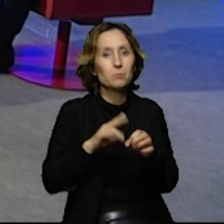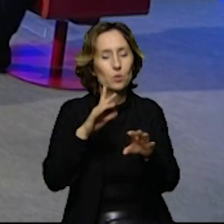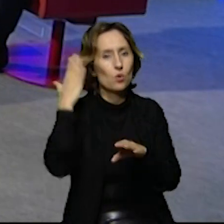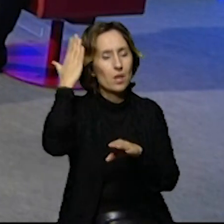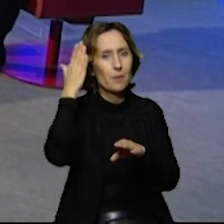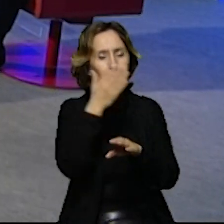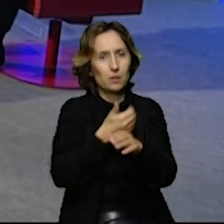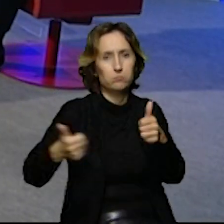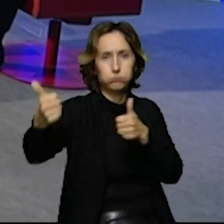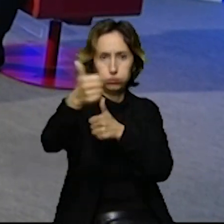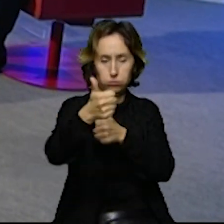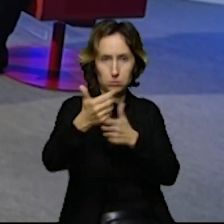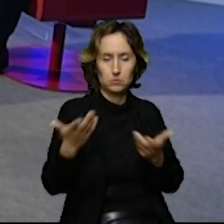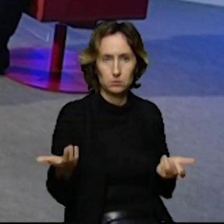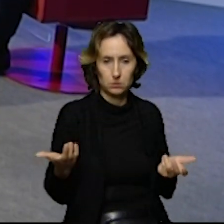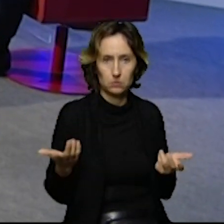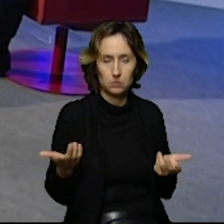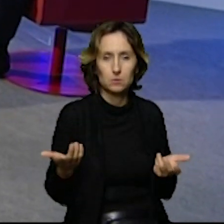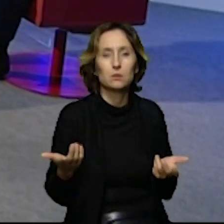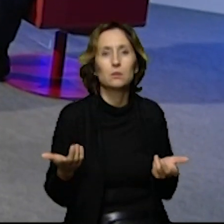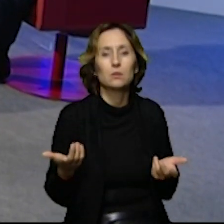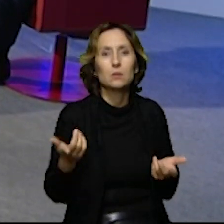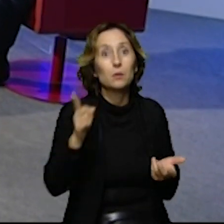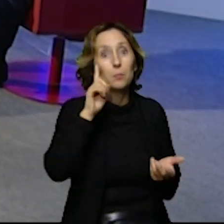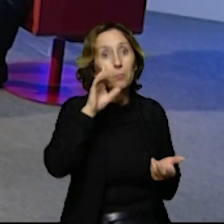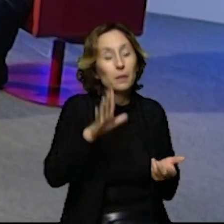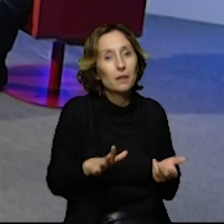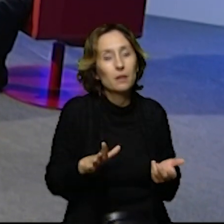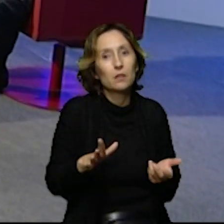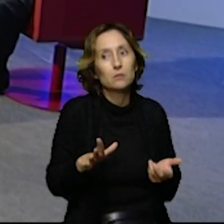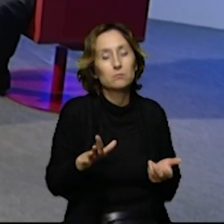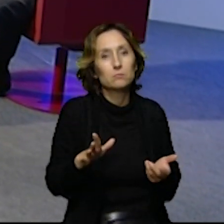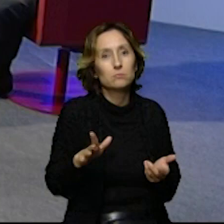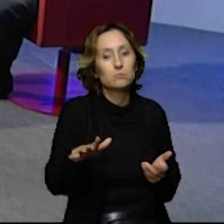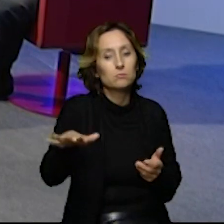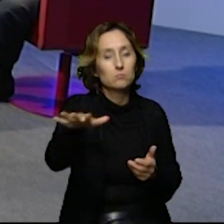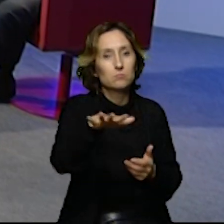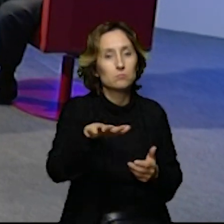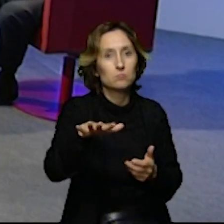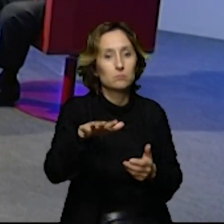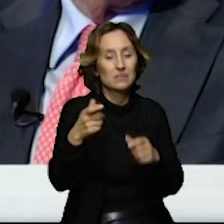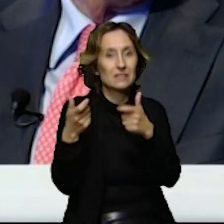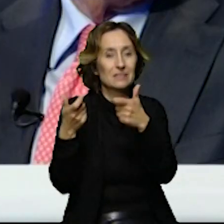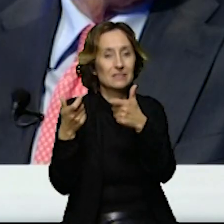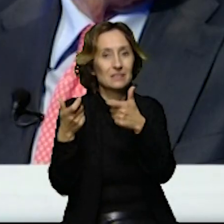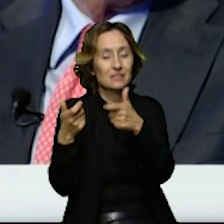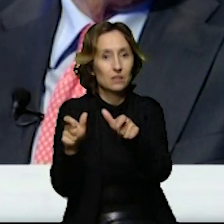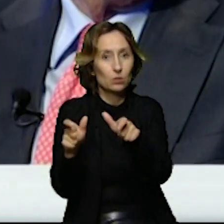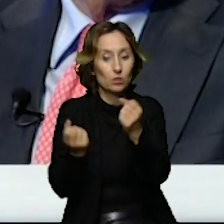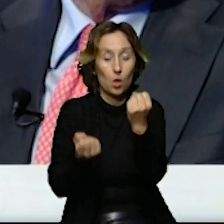por delante de otras capitales para albergar algo que de la mano del